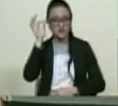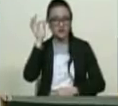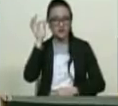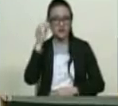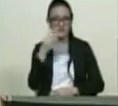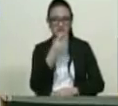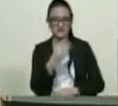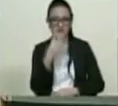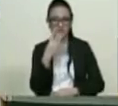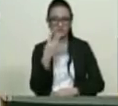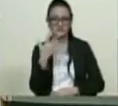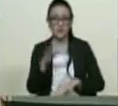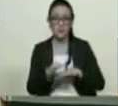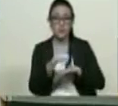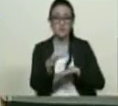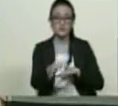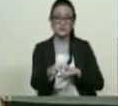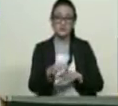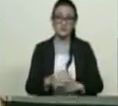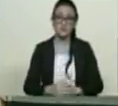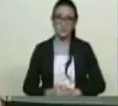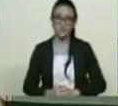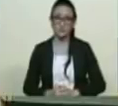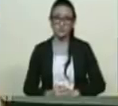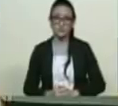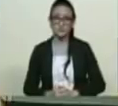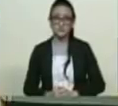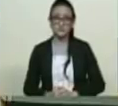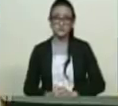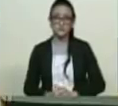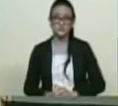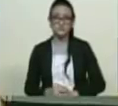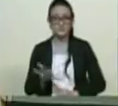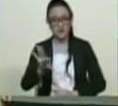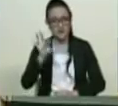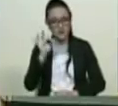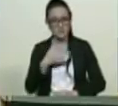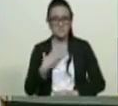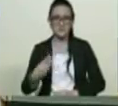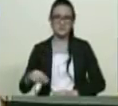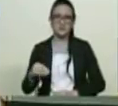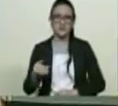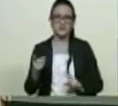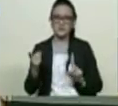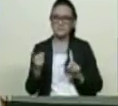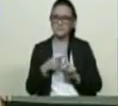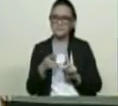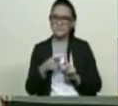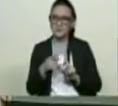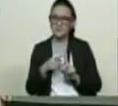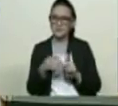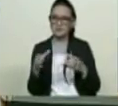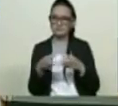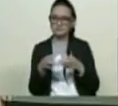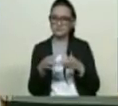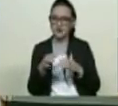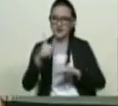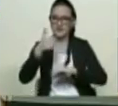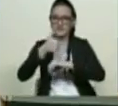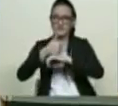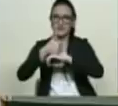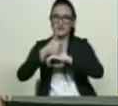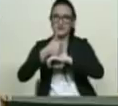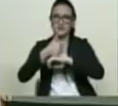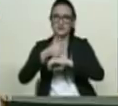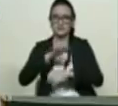los 335 municipios. Se va a elegir el presidente, que es el primer magistrado, jefe de Estado